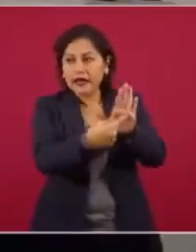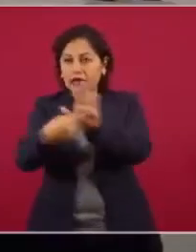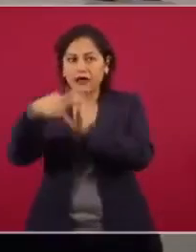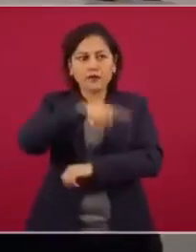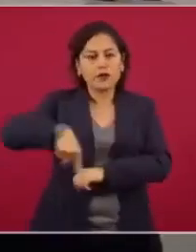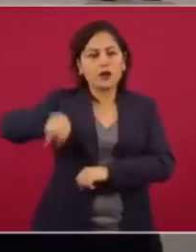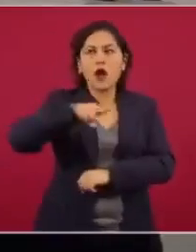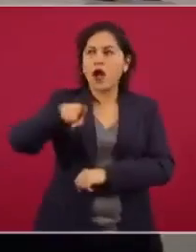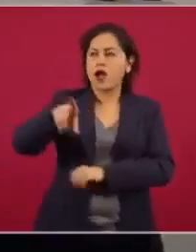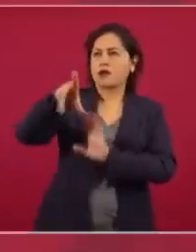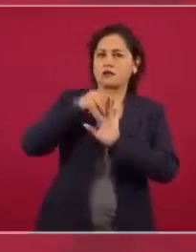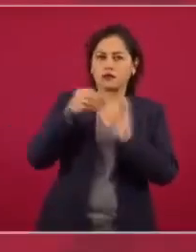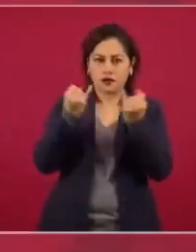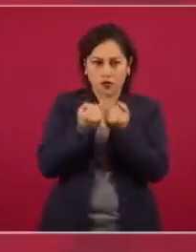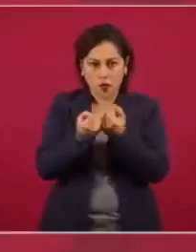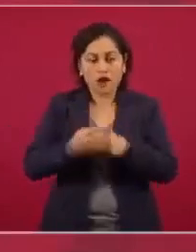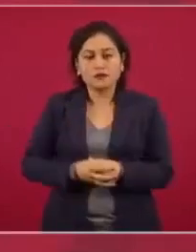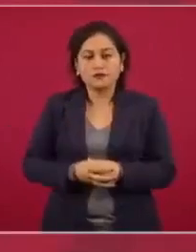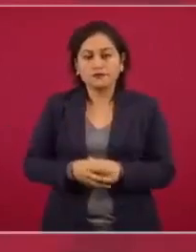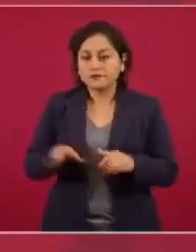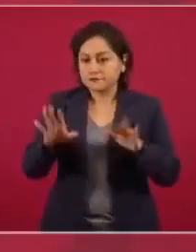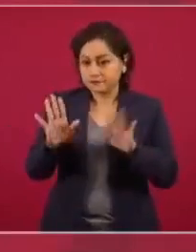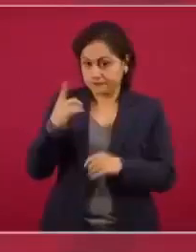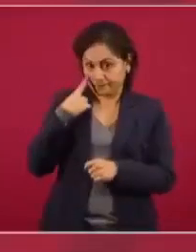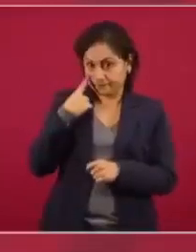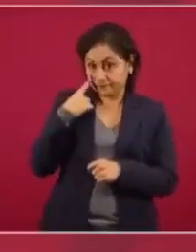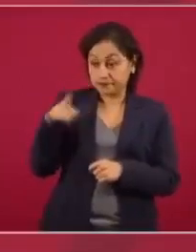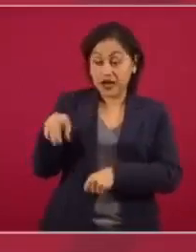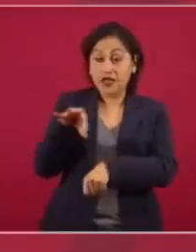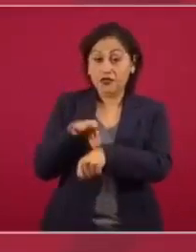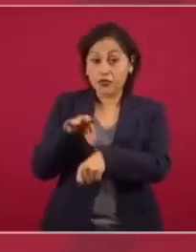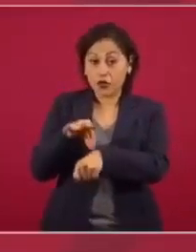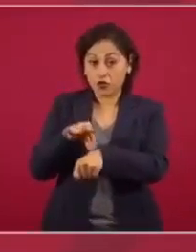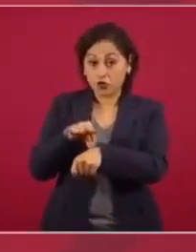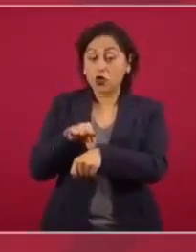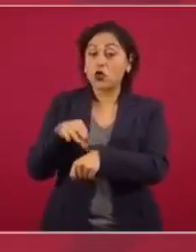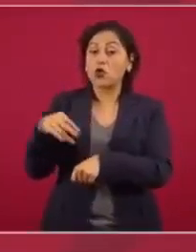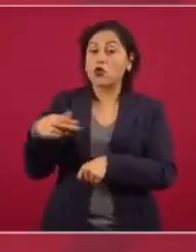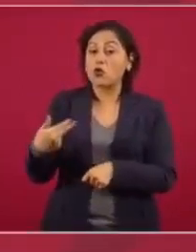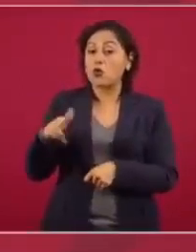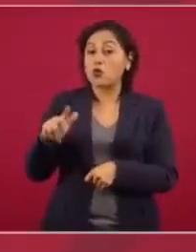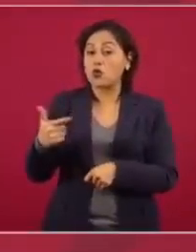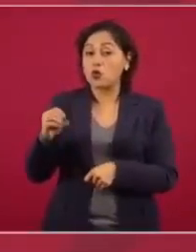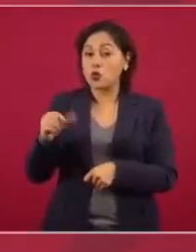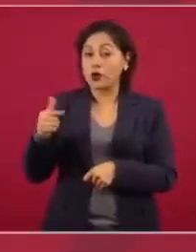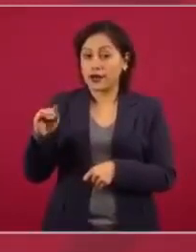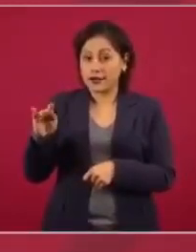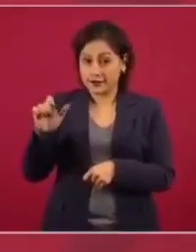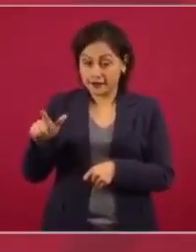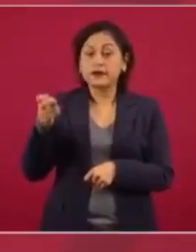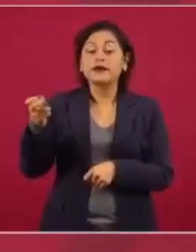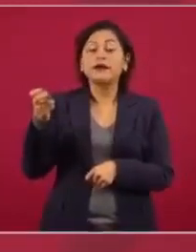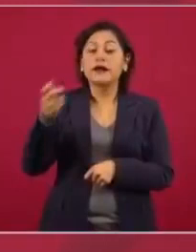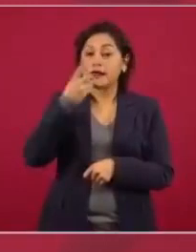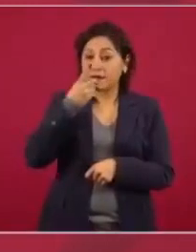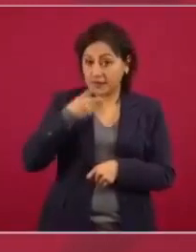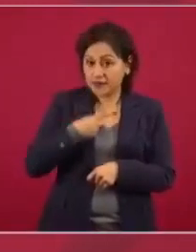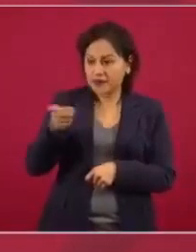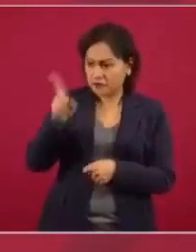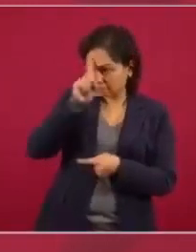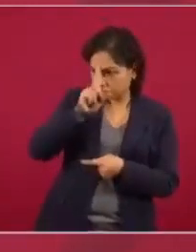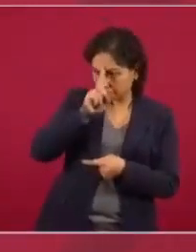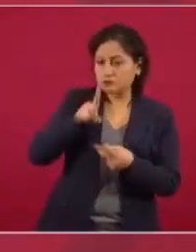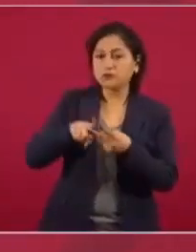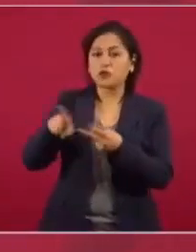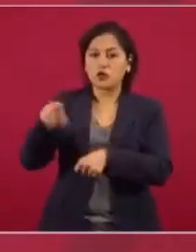Pues me dice el doctor Hugo López-Gatell, que es el que me orienta, y el doctor Alcocer,